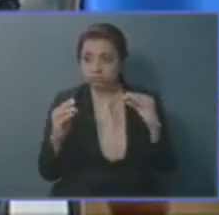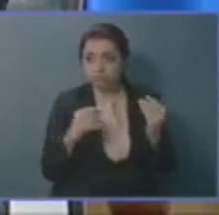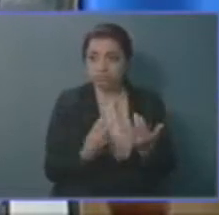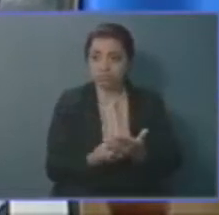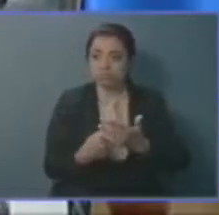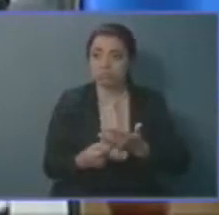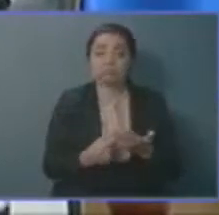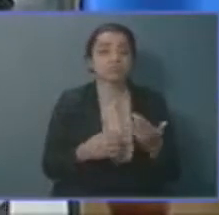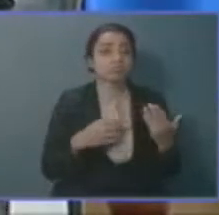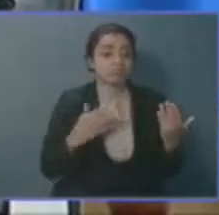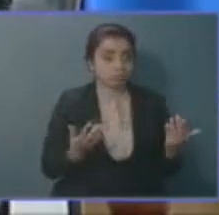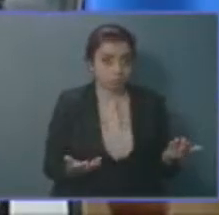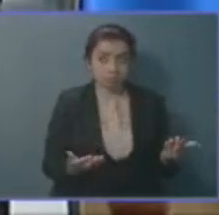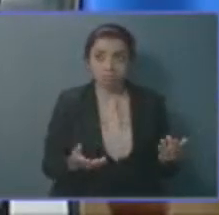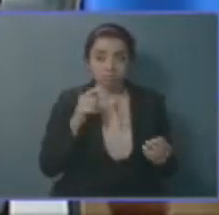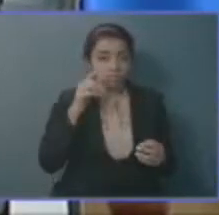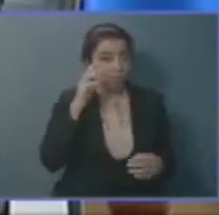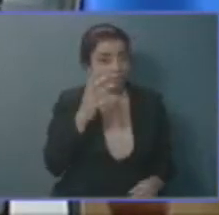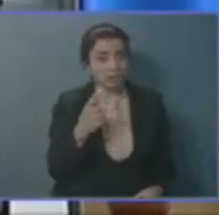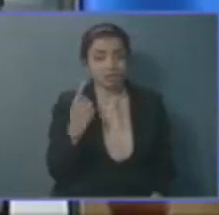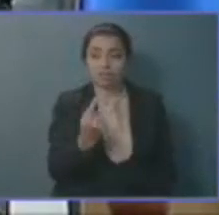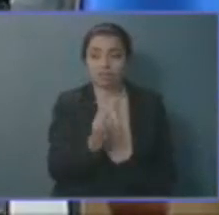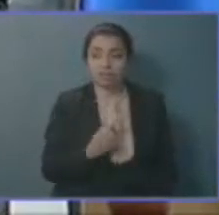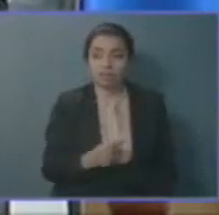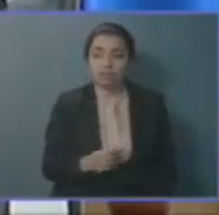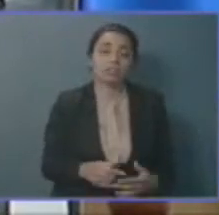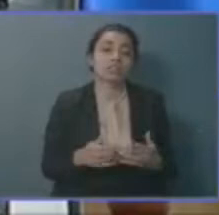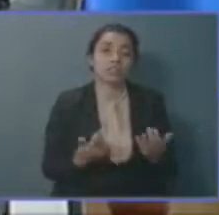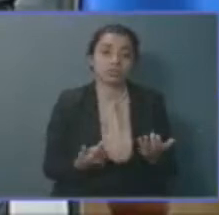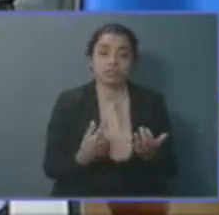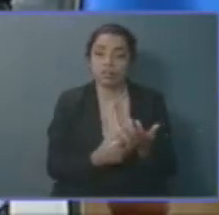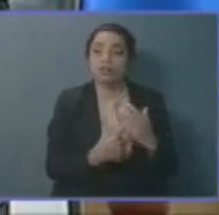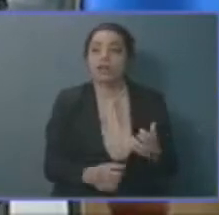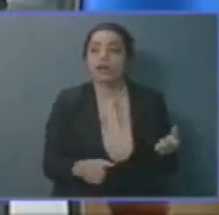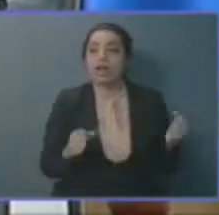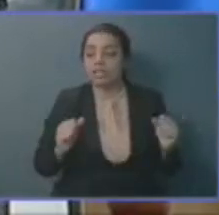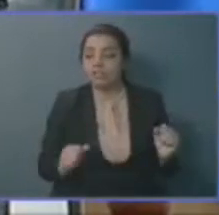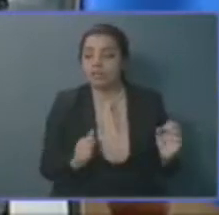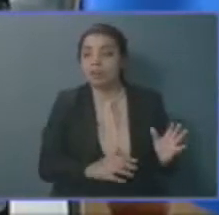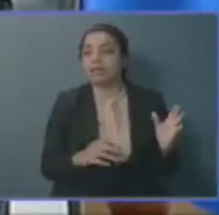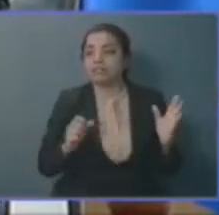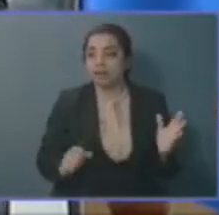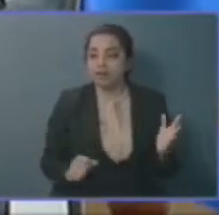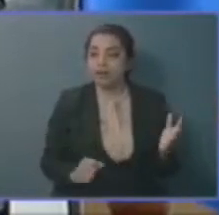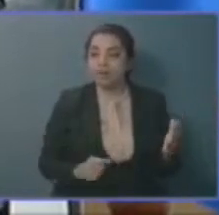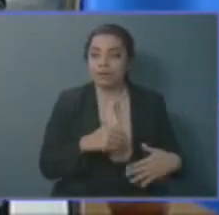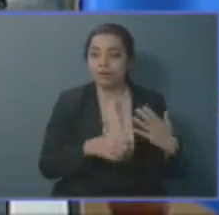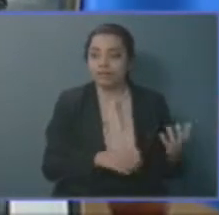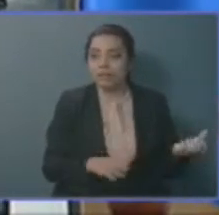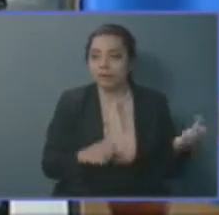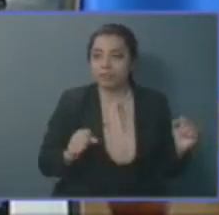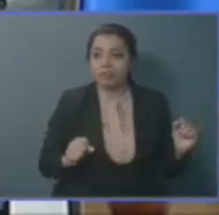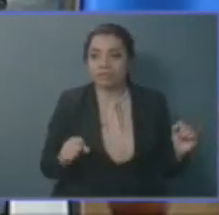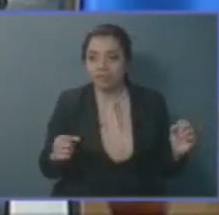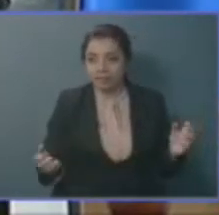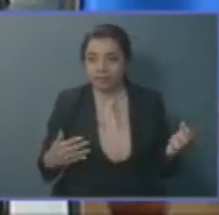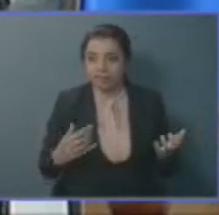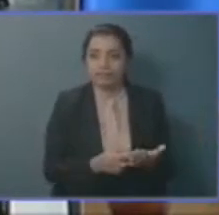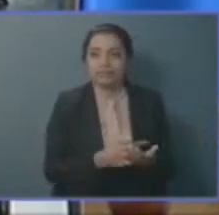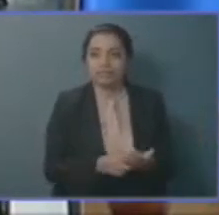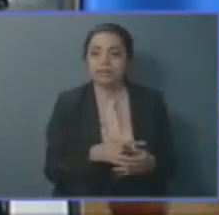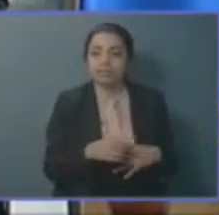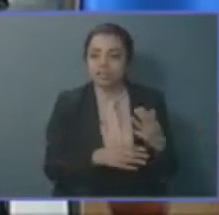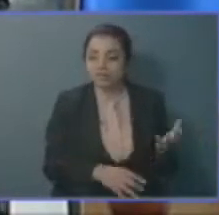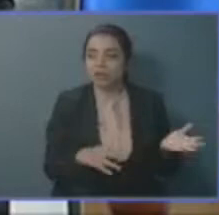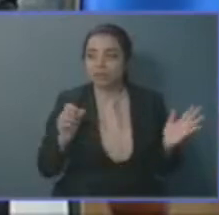dejar al desamparo a estas personas? O sea, miremoslo desde el punto de vista humano, miremoslo desde el punto de vista social, desde el punto de vista práctico. Nos interesa